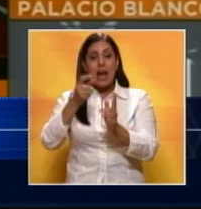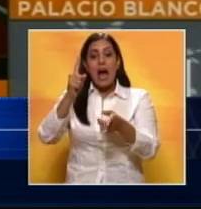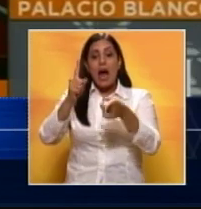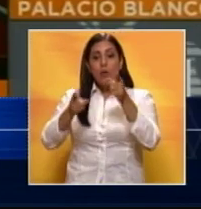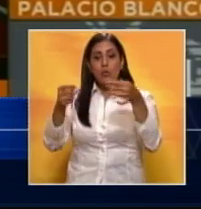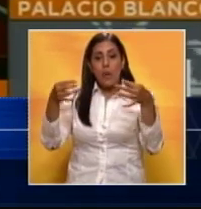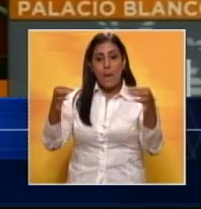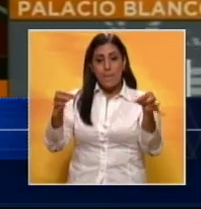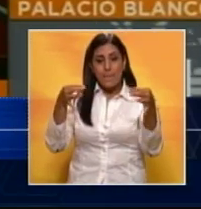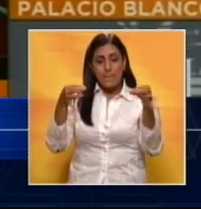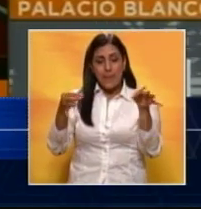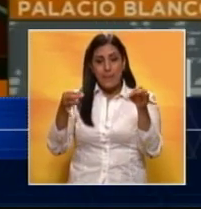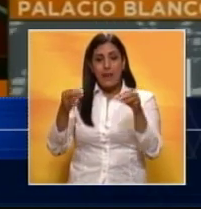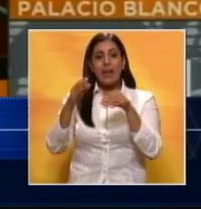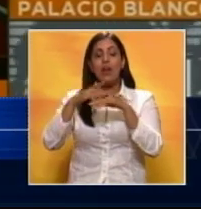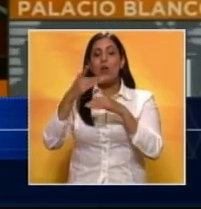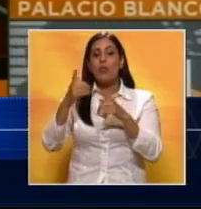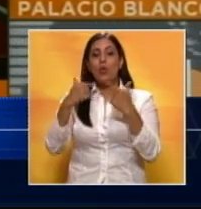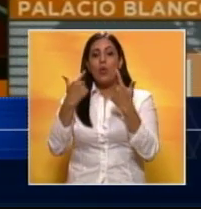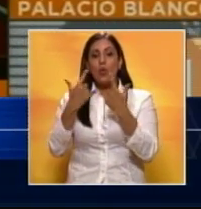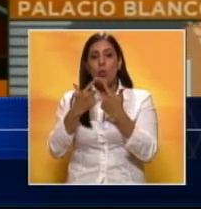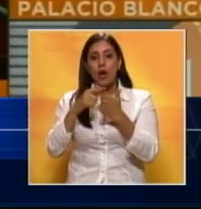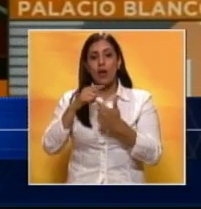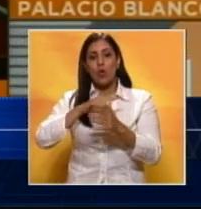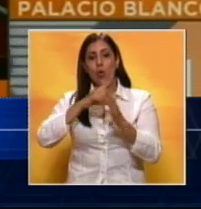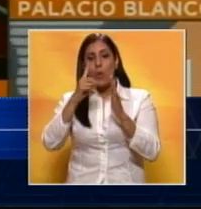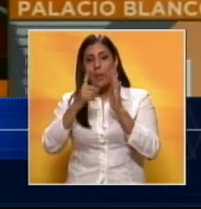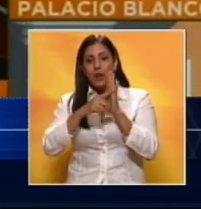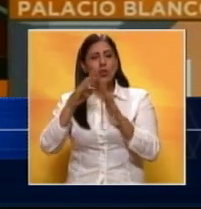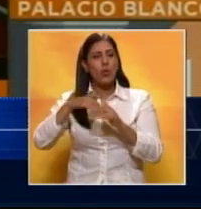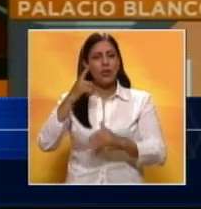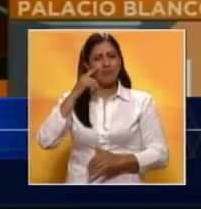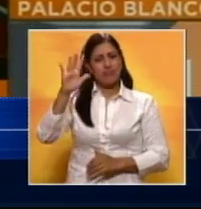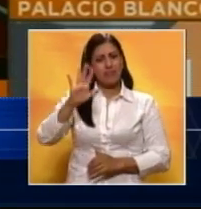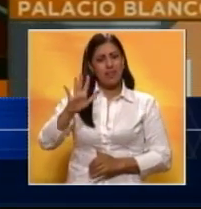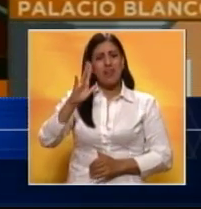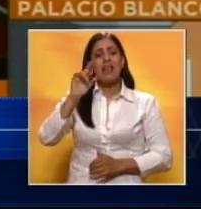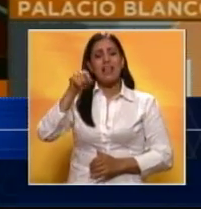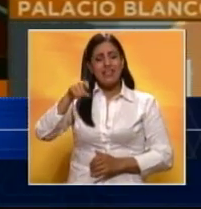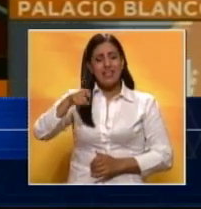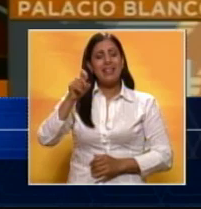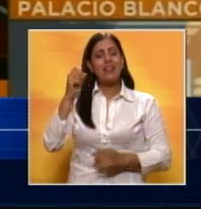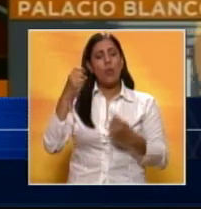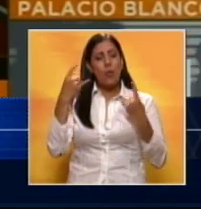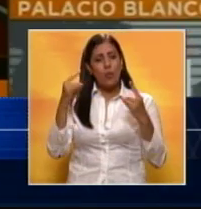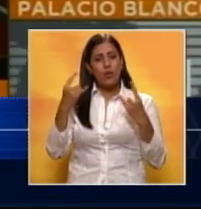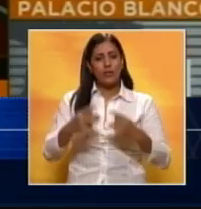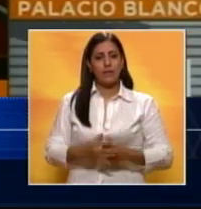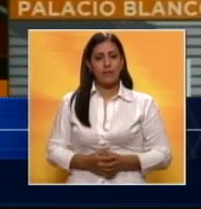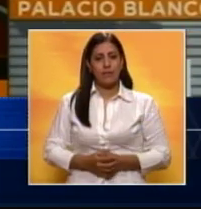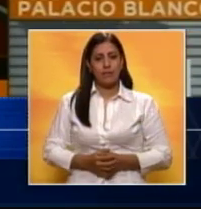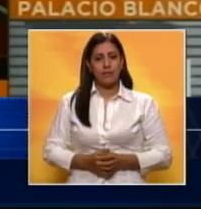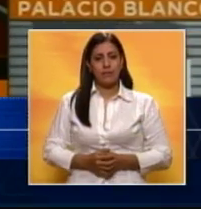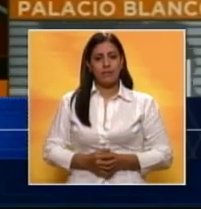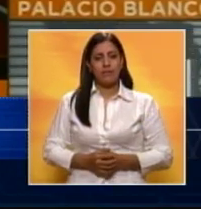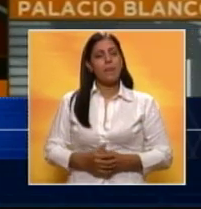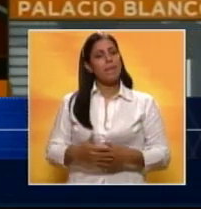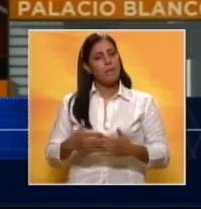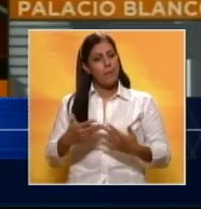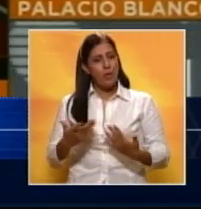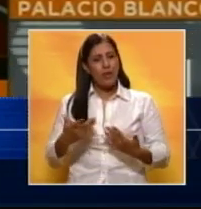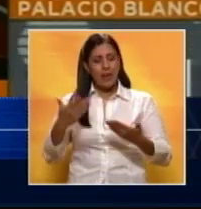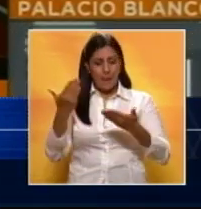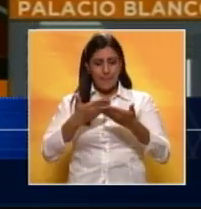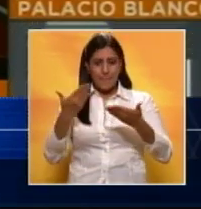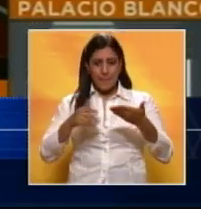algunos documentos ante esta sala plena por considerarlo pertinente y necesario, puesto que